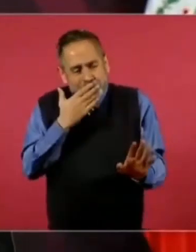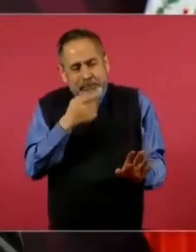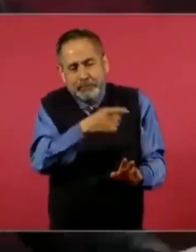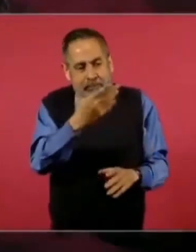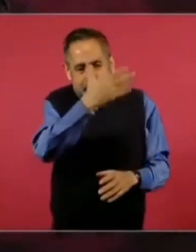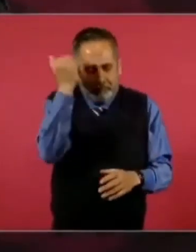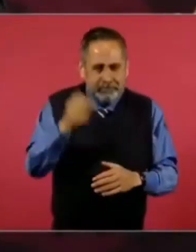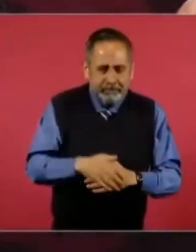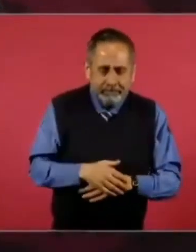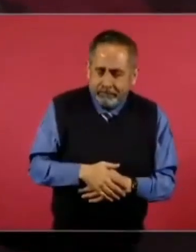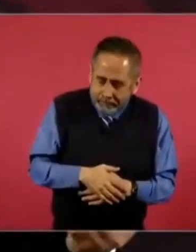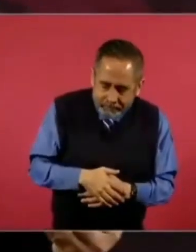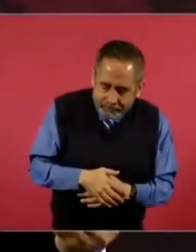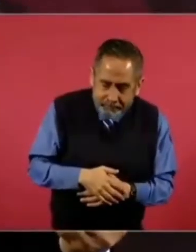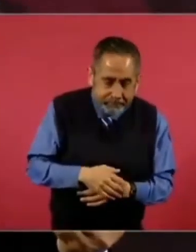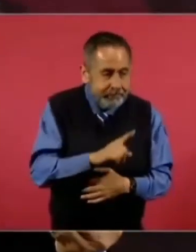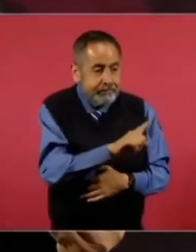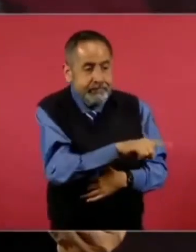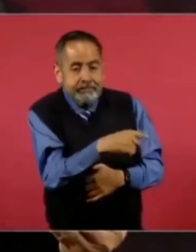que la presidenta